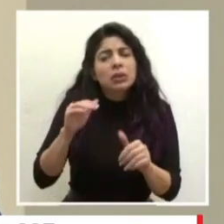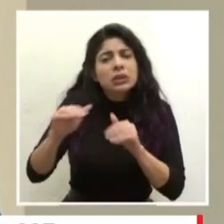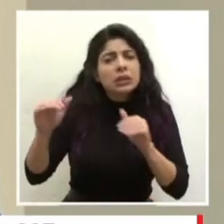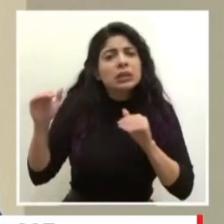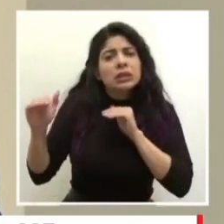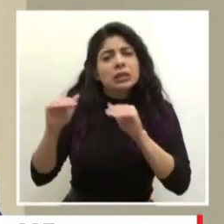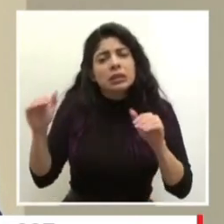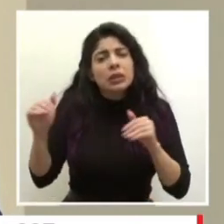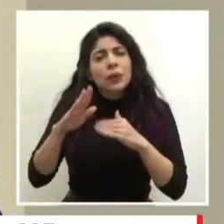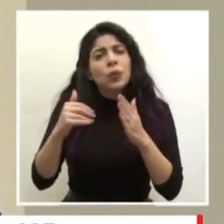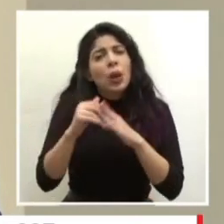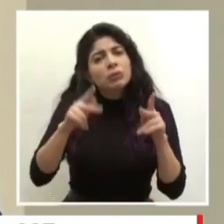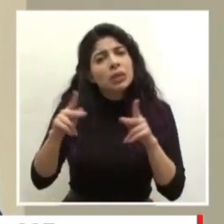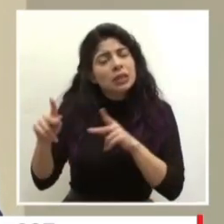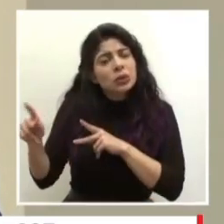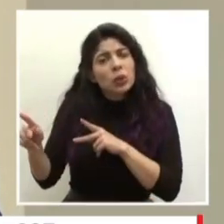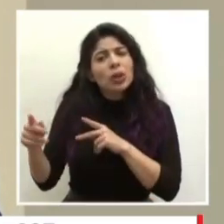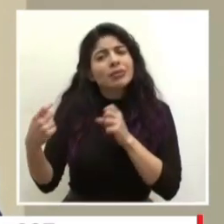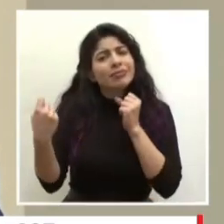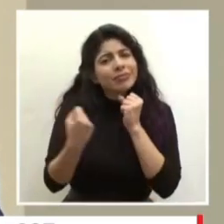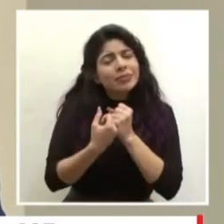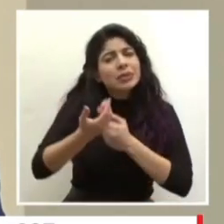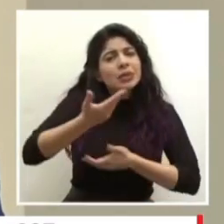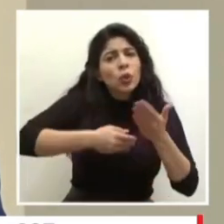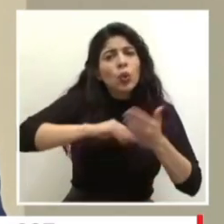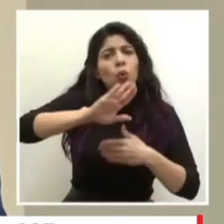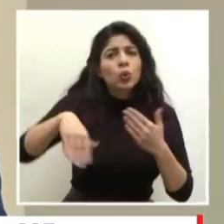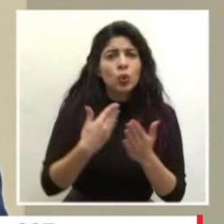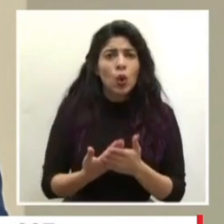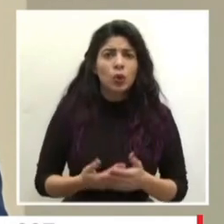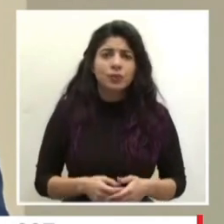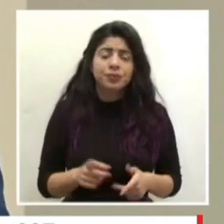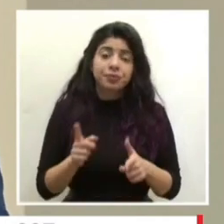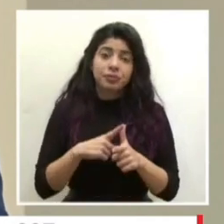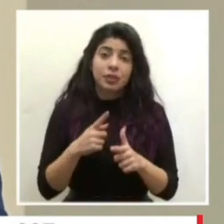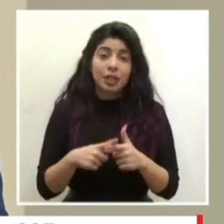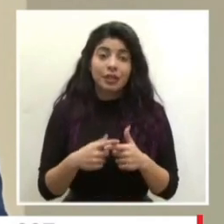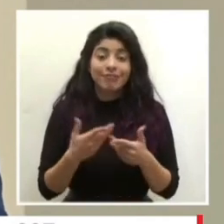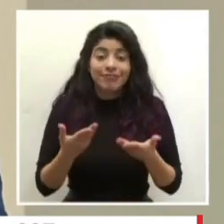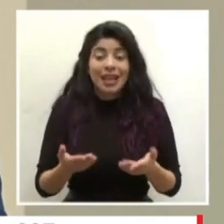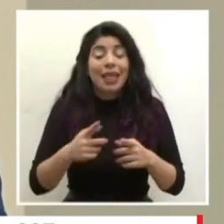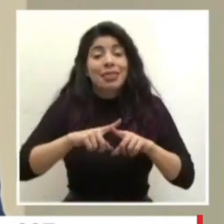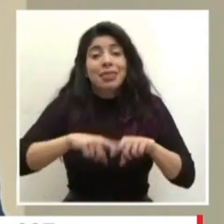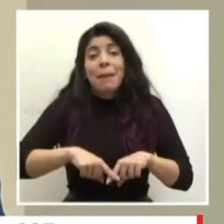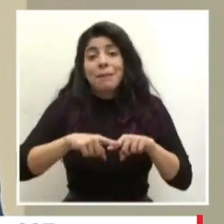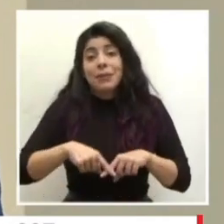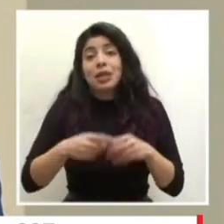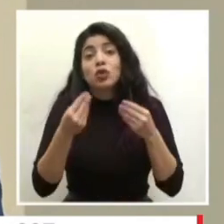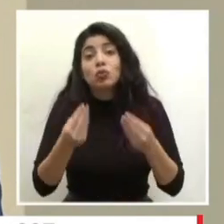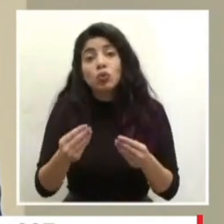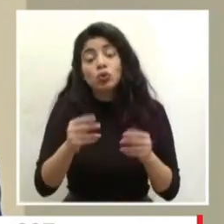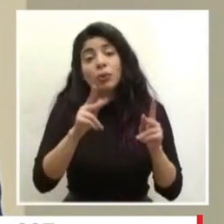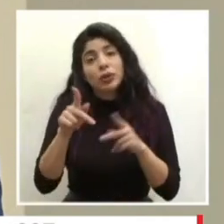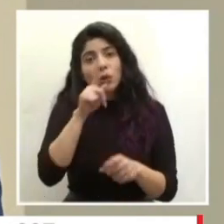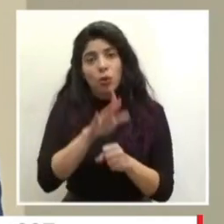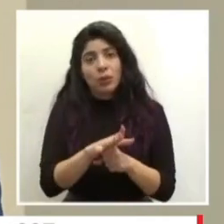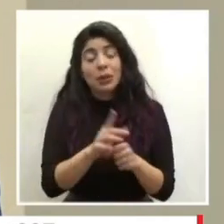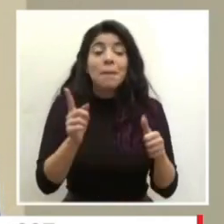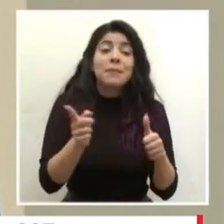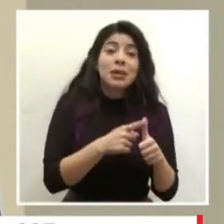la población a estar apoyándonos todos y todas. Así que esto depende muchísimo de ese compromiso, primero